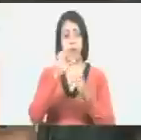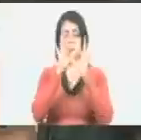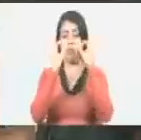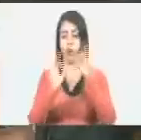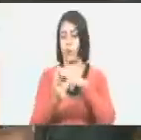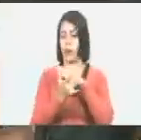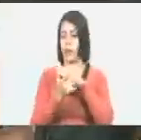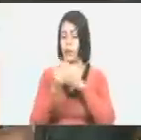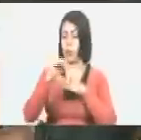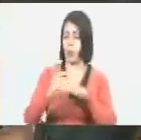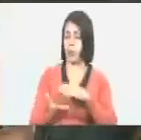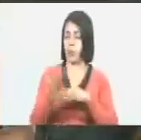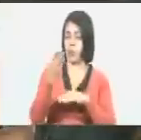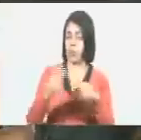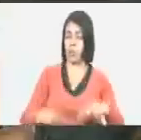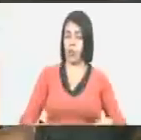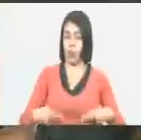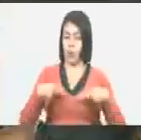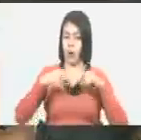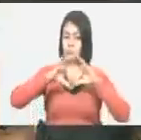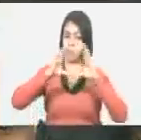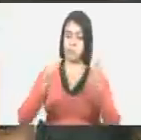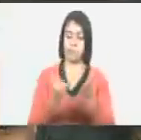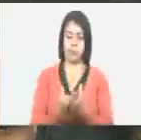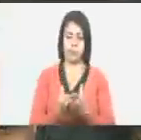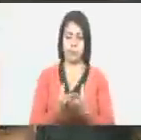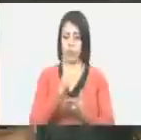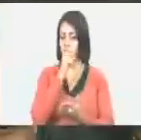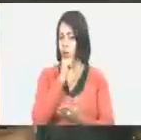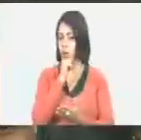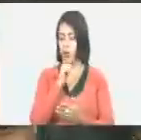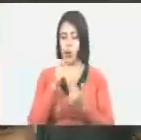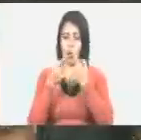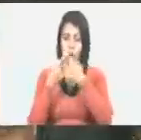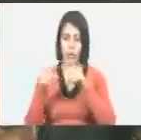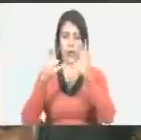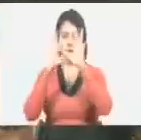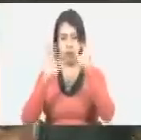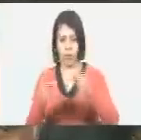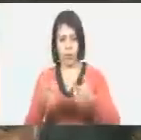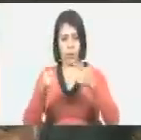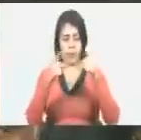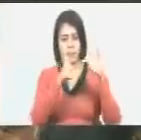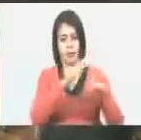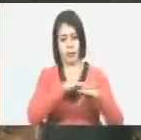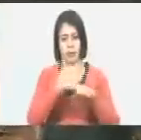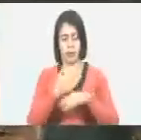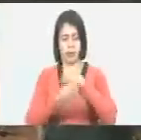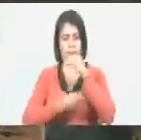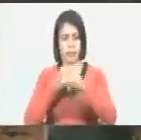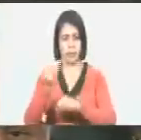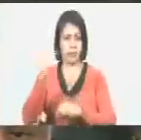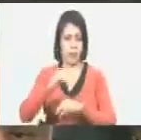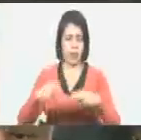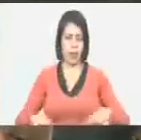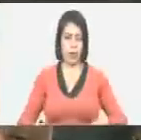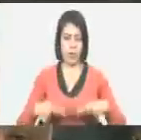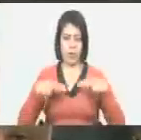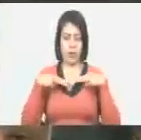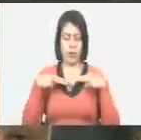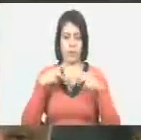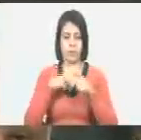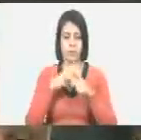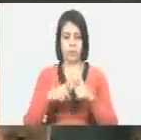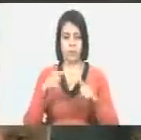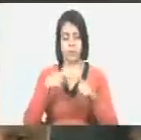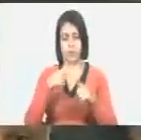instrumento tecnológico más importante de la humanidad. No existe un instrumento que haya permitido o que haya servido más a la humanidad para